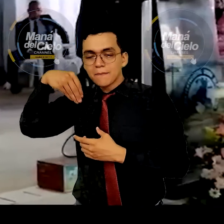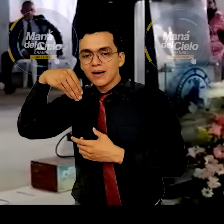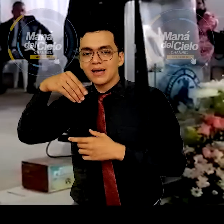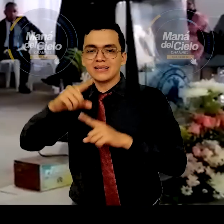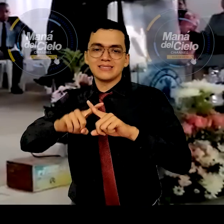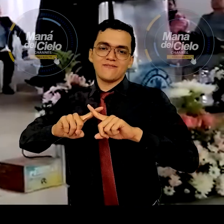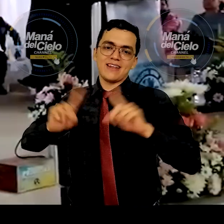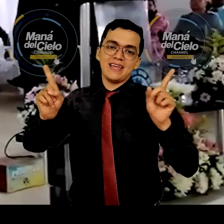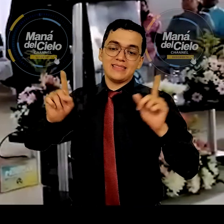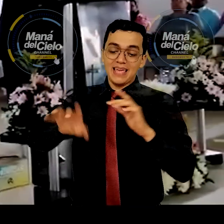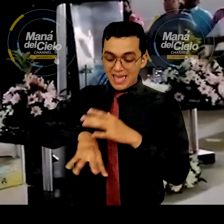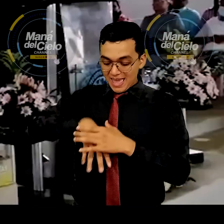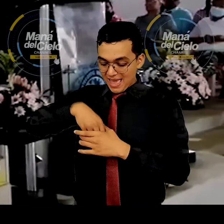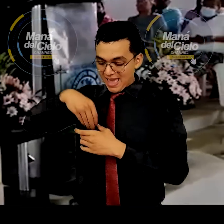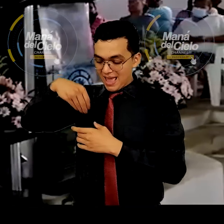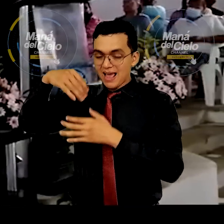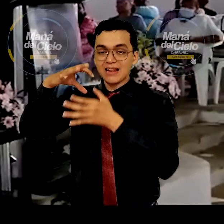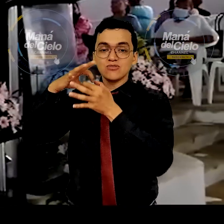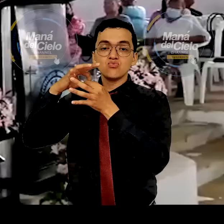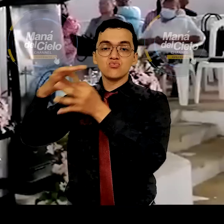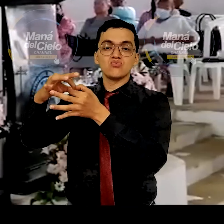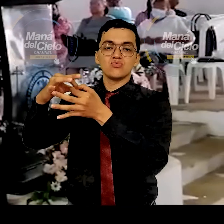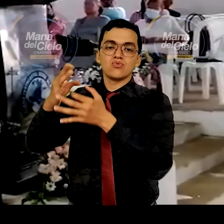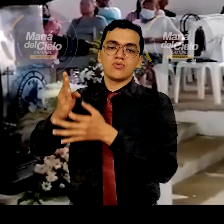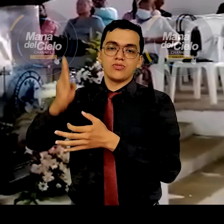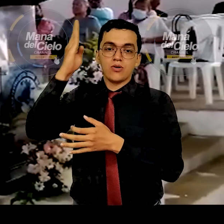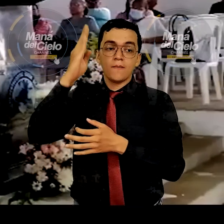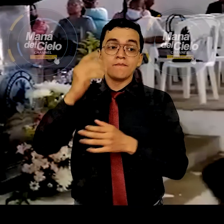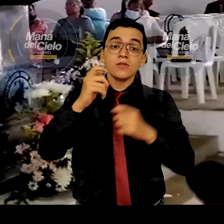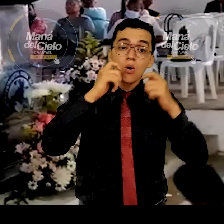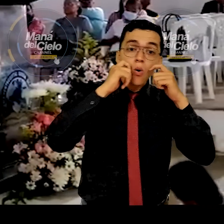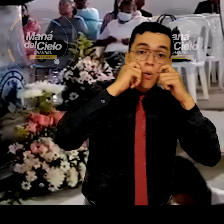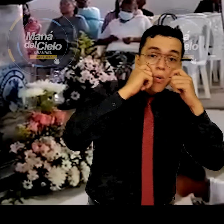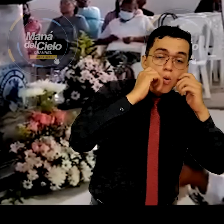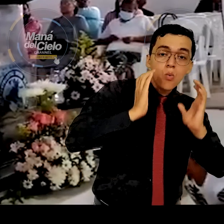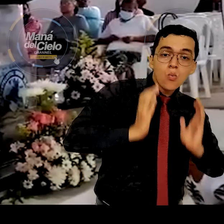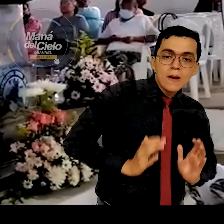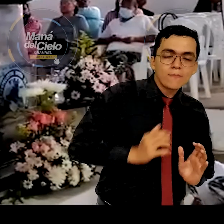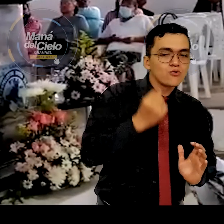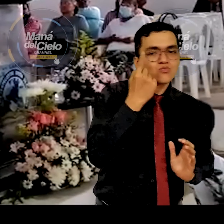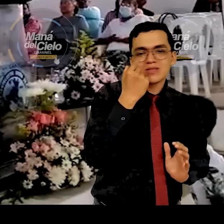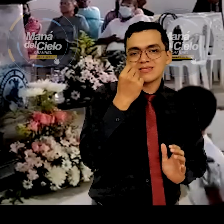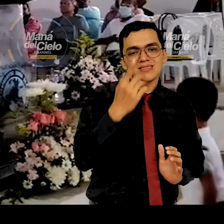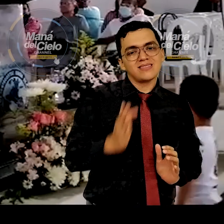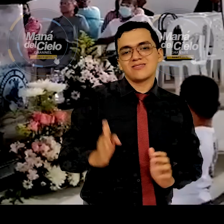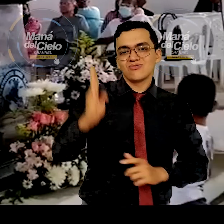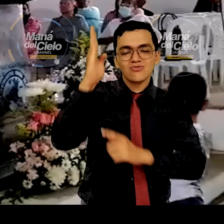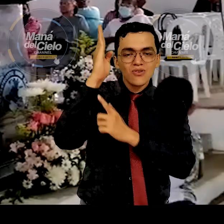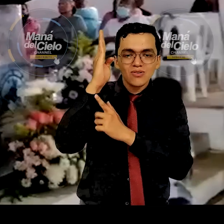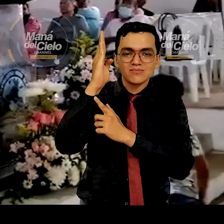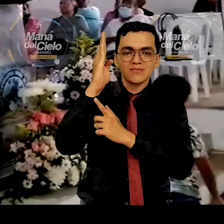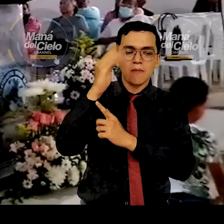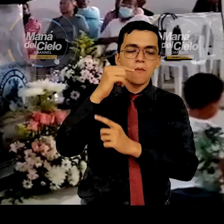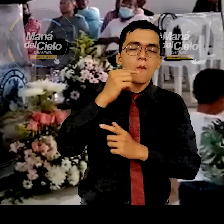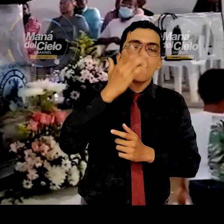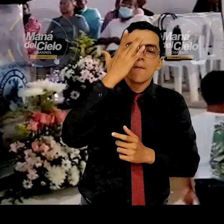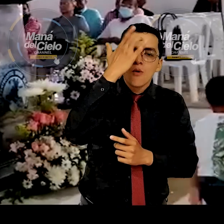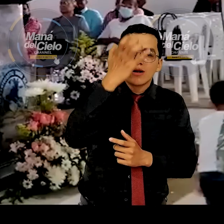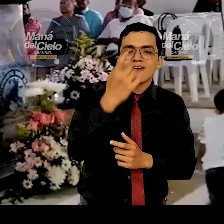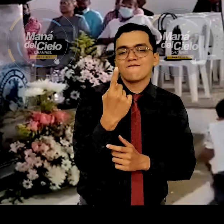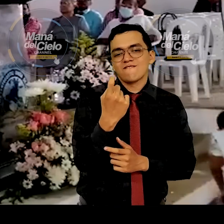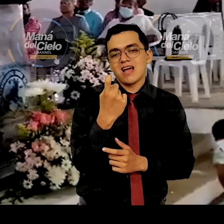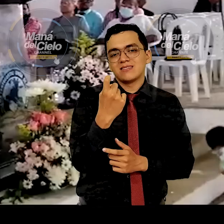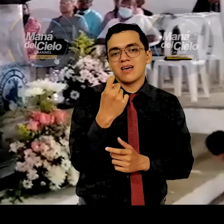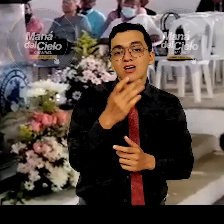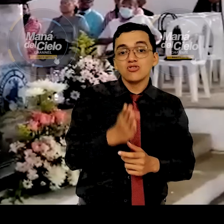no percibe las cosas que son de Dios porque se ha de discernir espiritualmente y él no es espiritual. Tú tienes que decidir si vives de